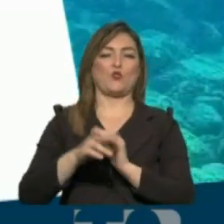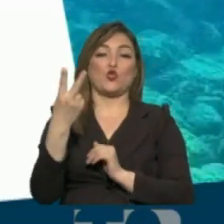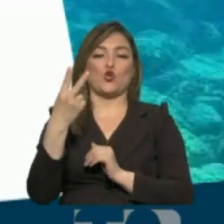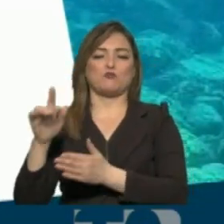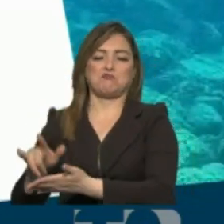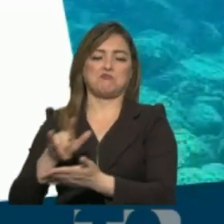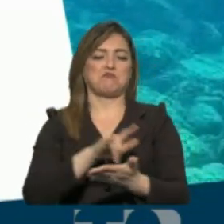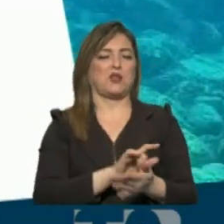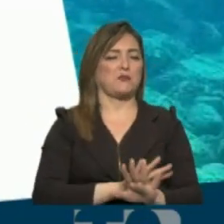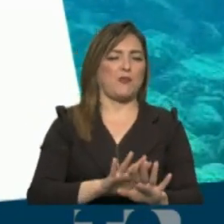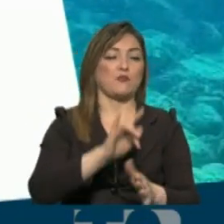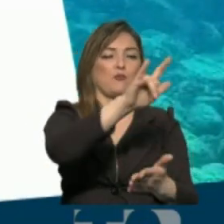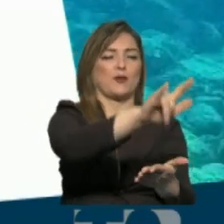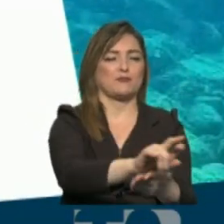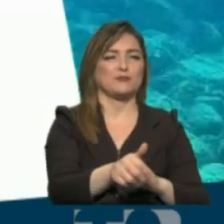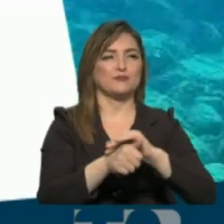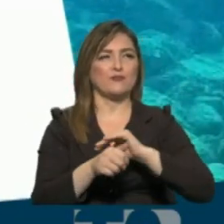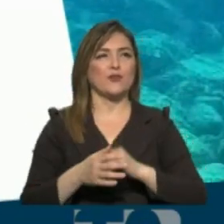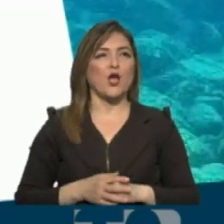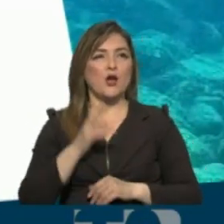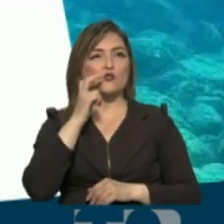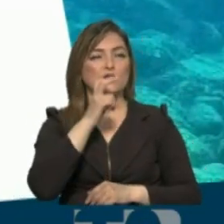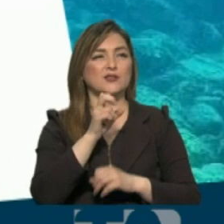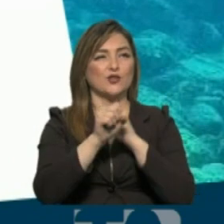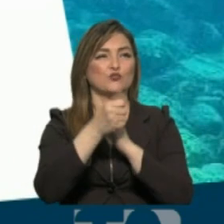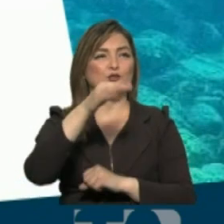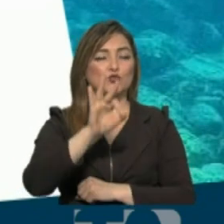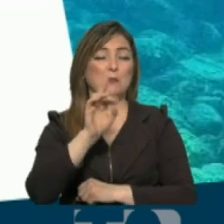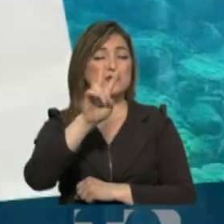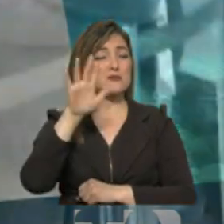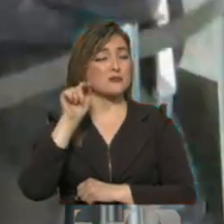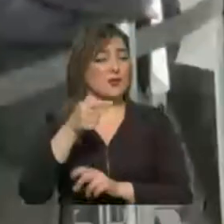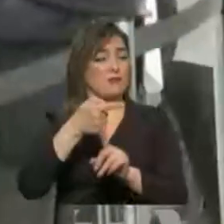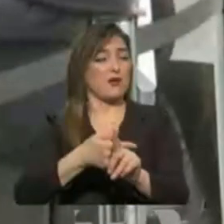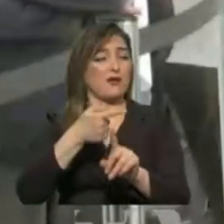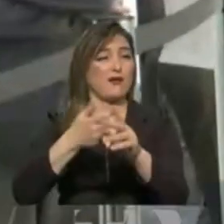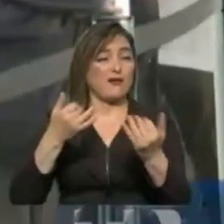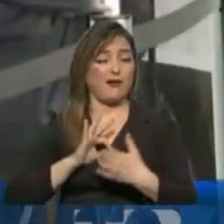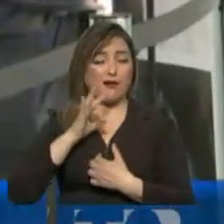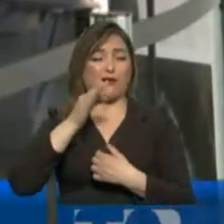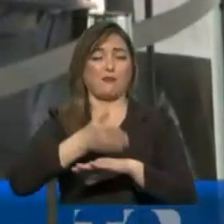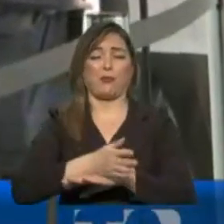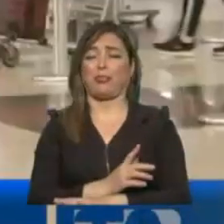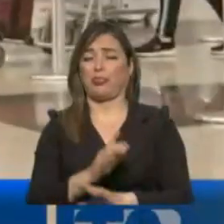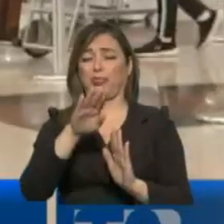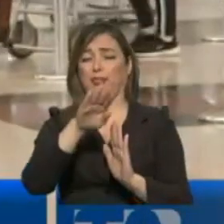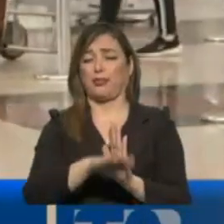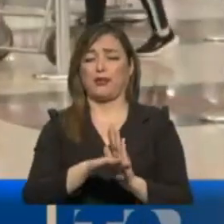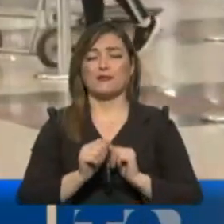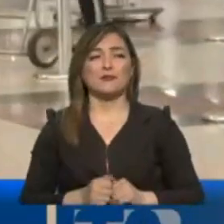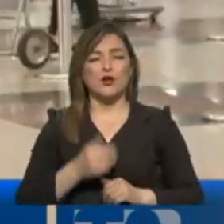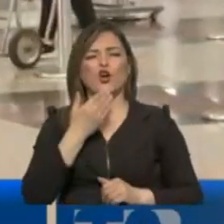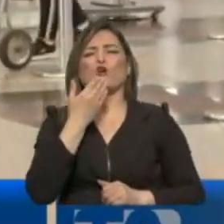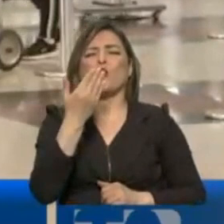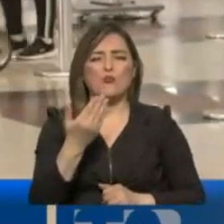25 turistas por mes y que luego de la pandemia no ha logrado alcanzar ni el 30% de esos ingresos, hasta ahora se ha sostenido con la llegada